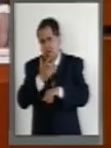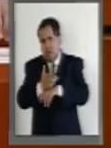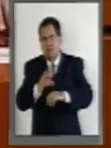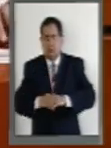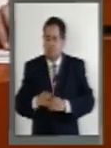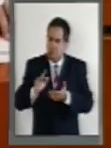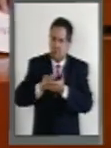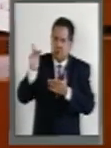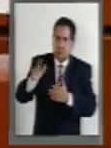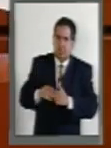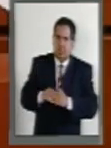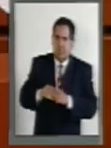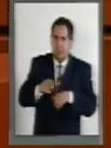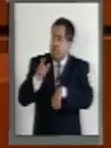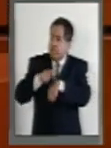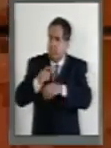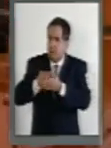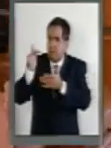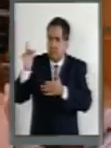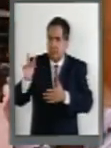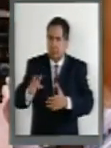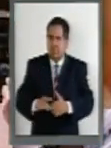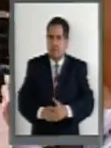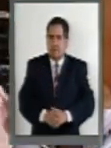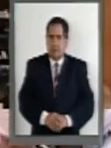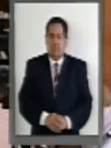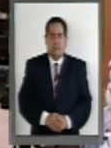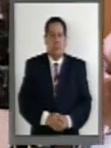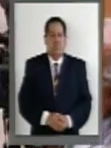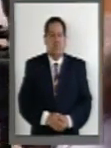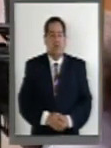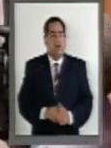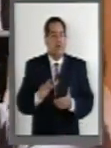Gracias por su tiempo. Gracias, senador.